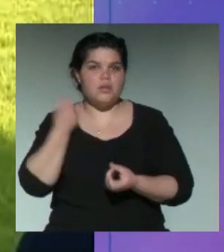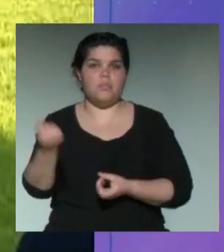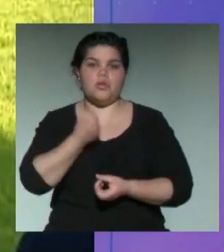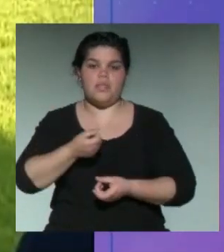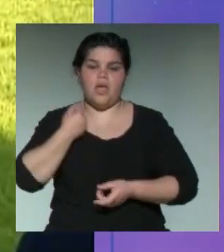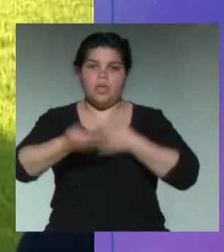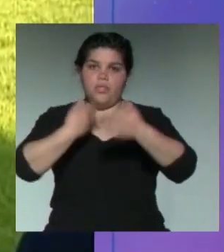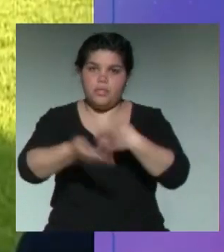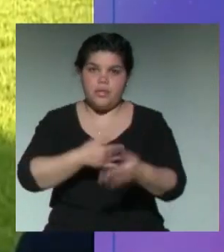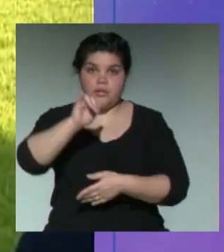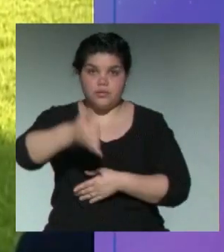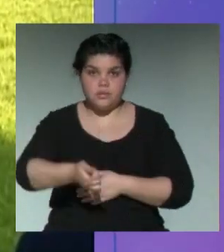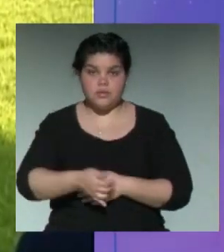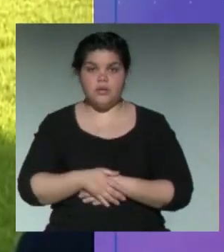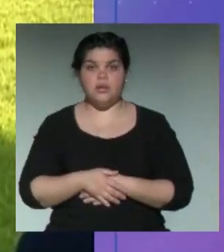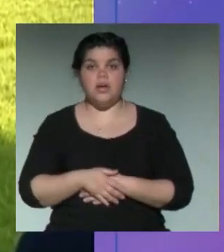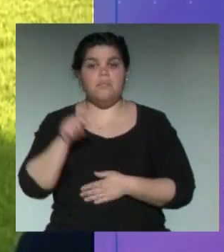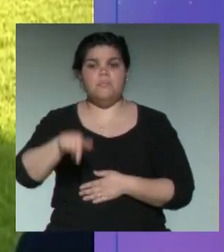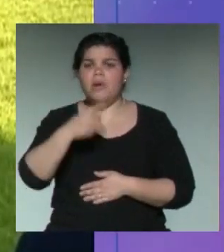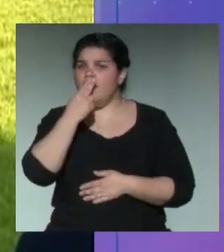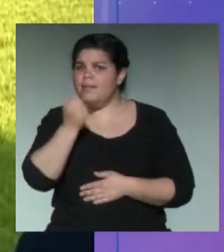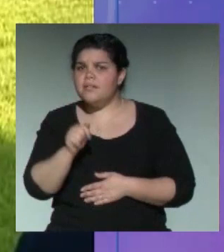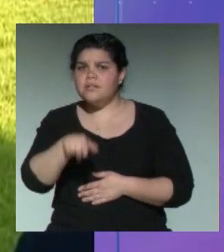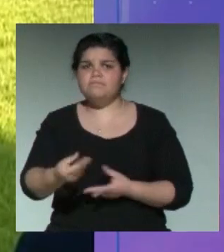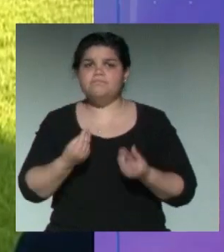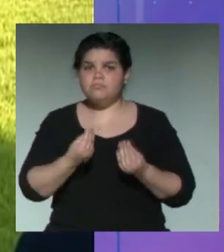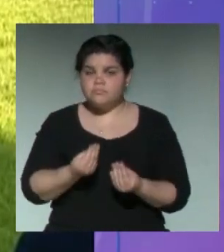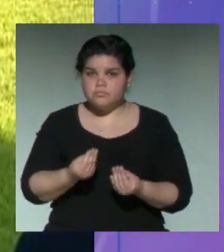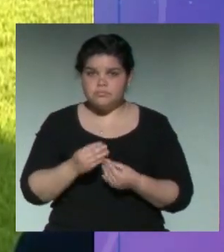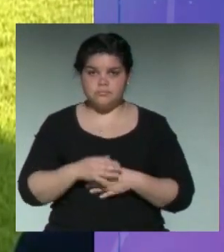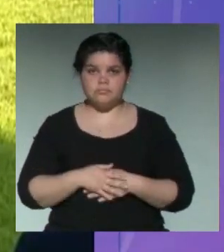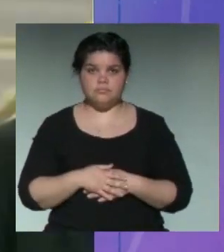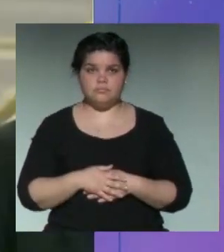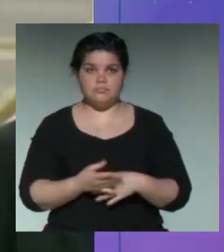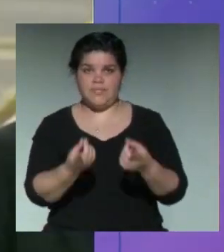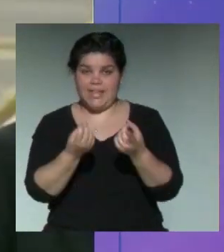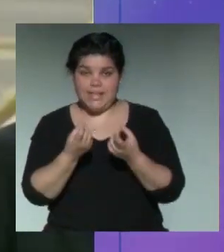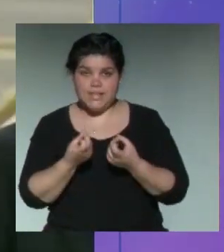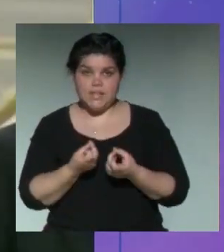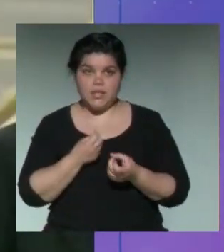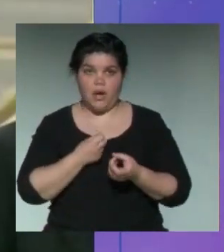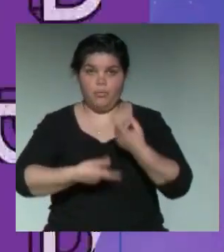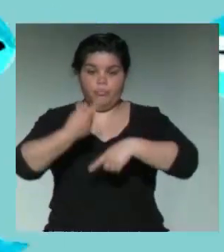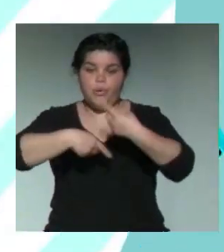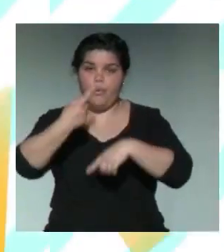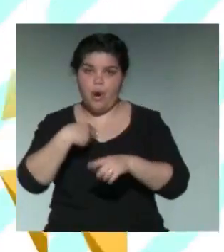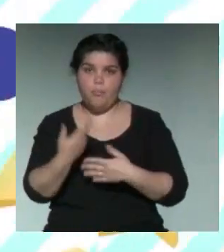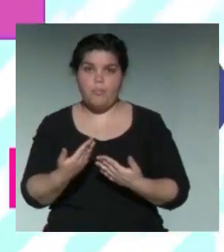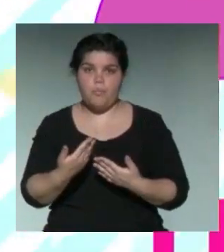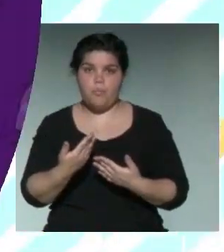Pero la energía hoy más que nunca tiene que ser en la mayor medida posible producida con un recurso renovable.